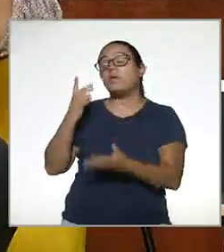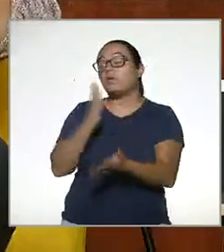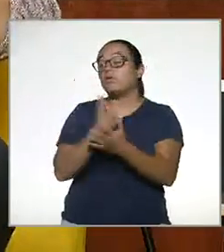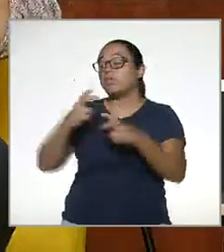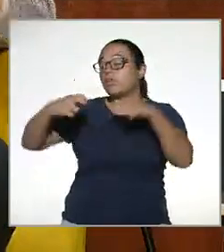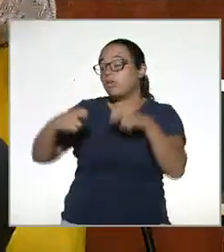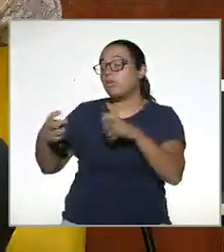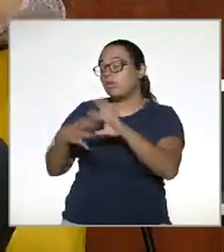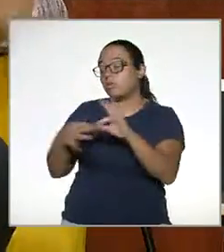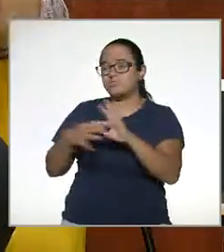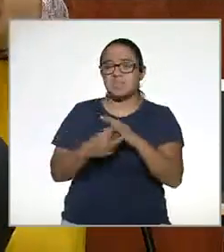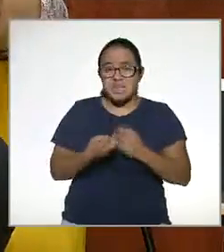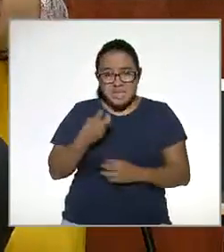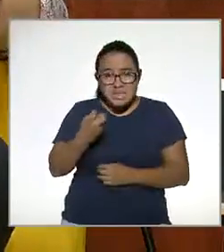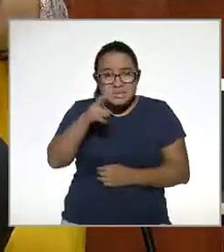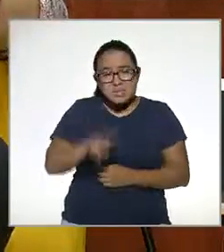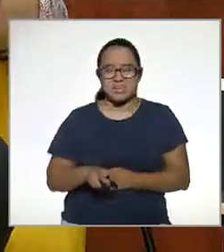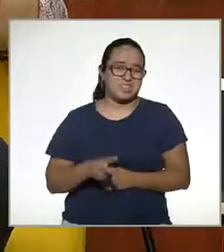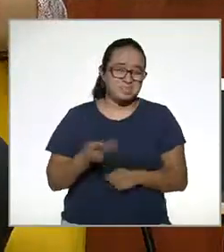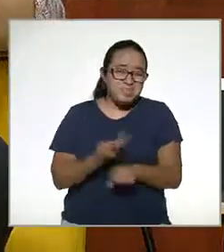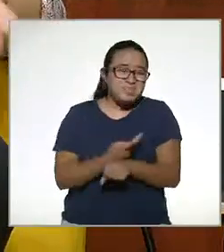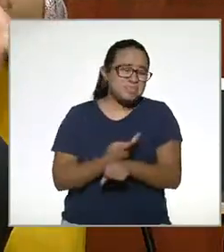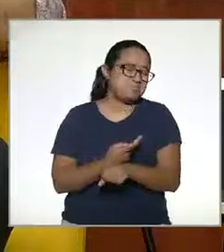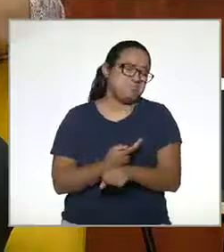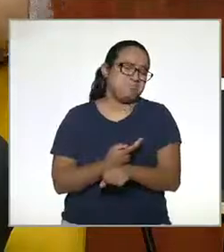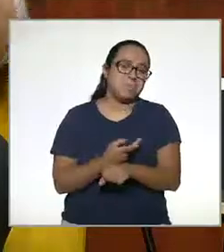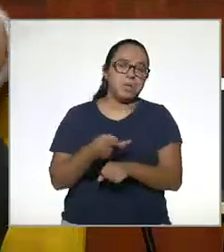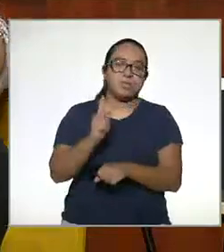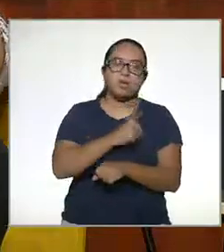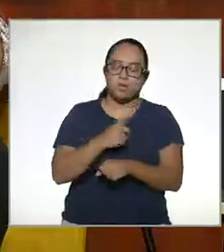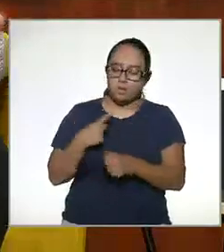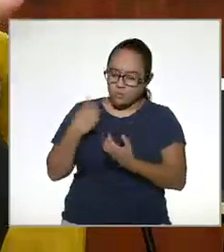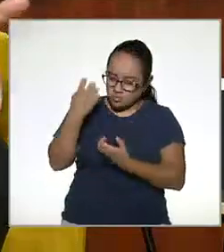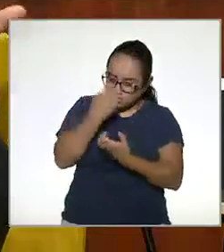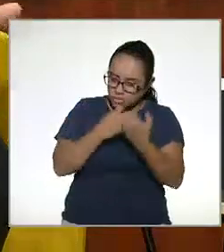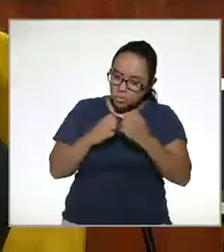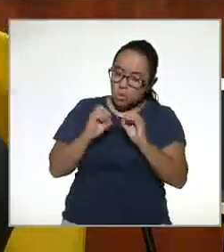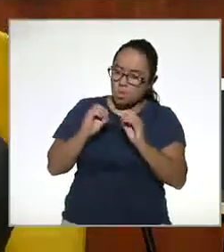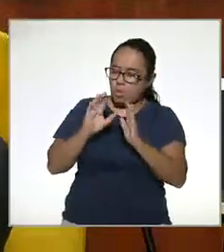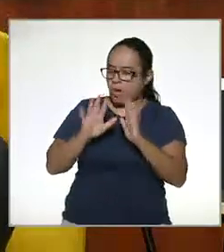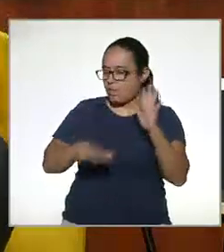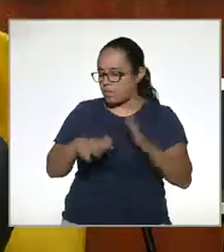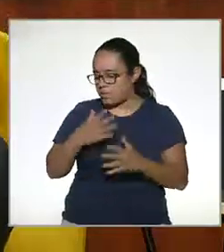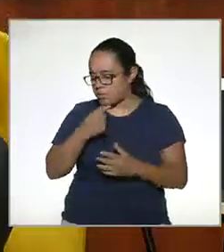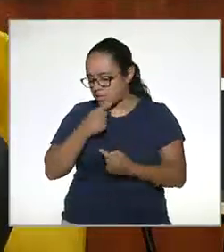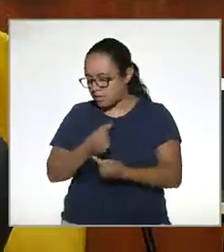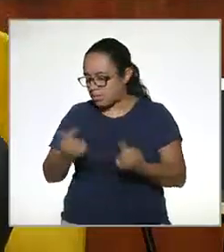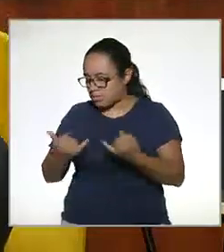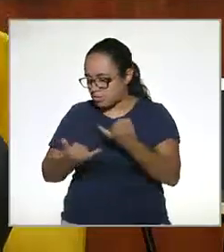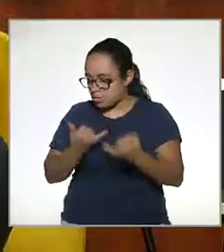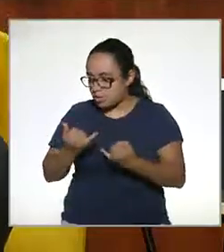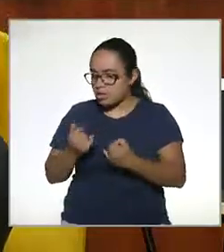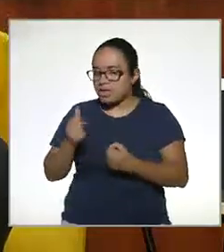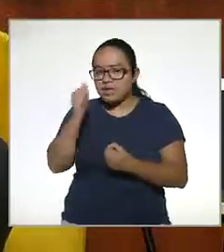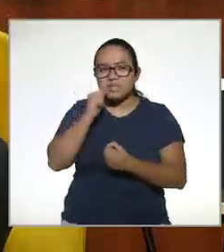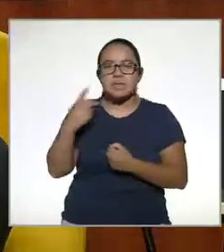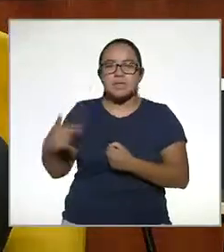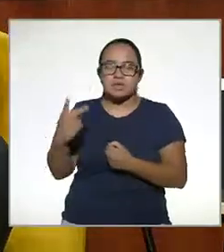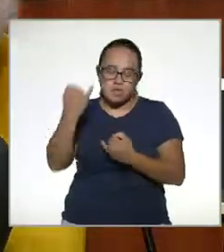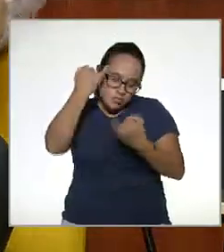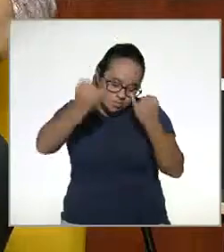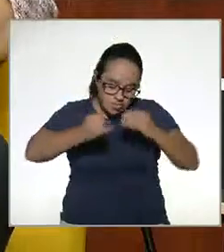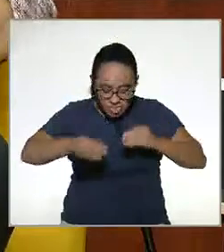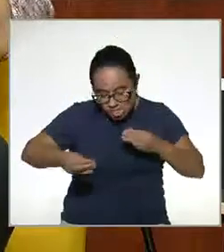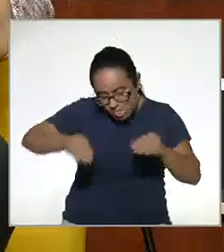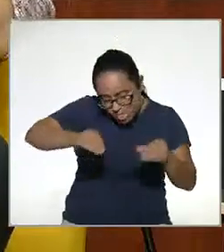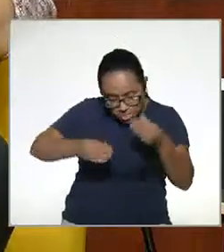esto, no va a suceder. Pero si yo observo, y con los niños y las niñas a través del juego también, o sea, ellos forman un diálogo estructurado de acuerdo a